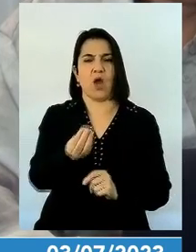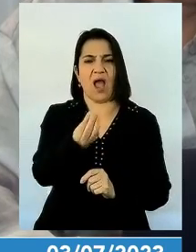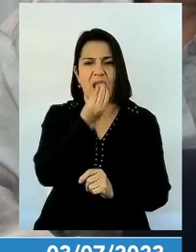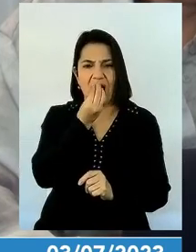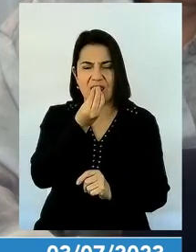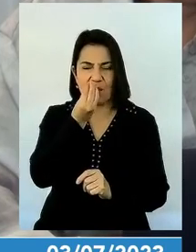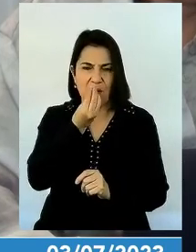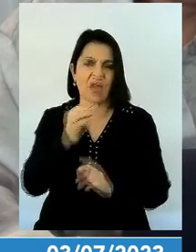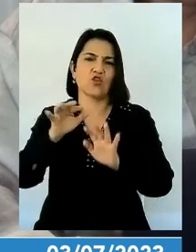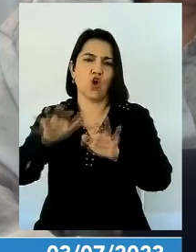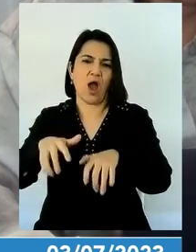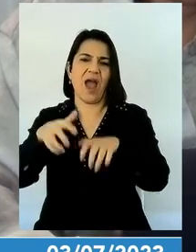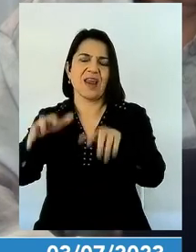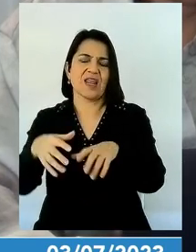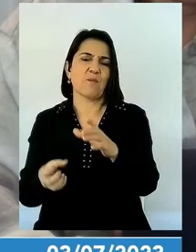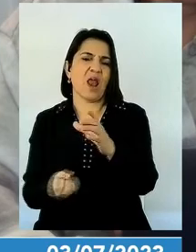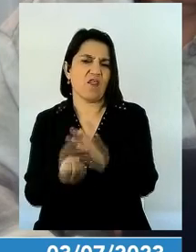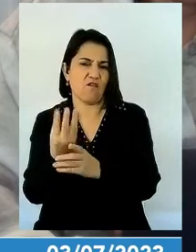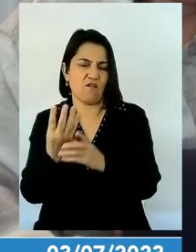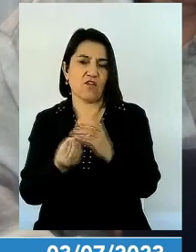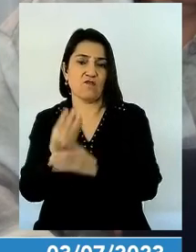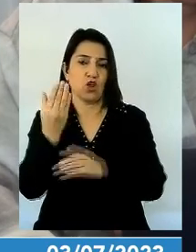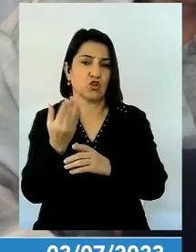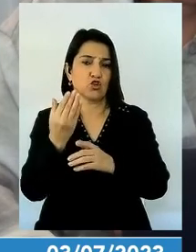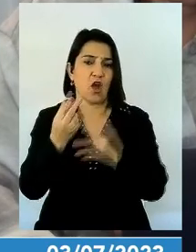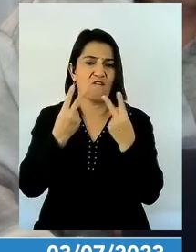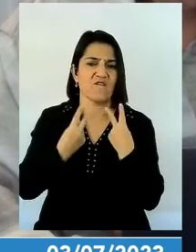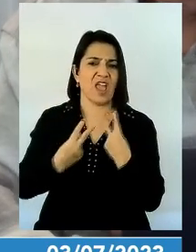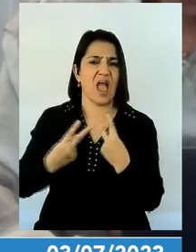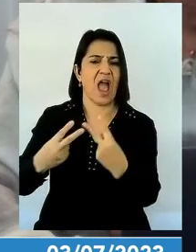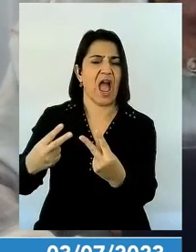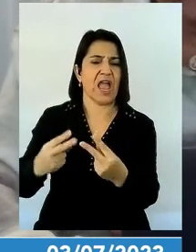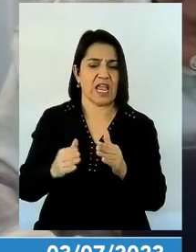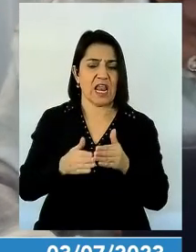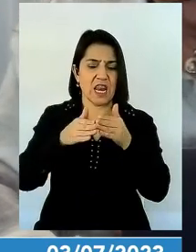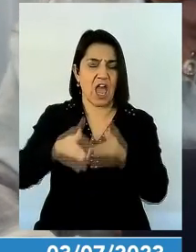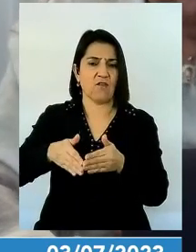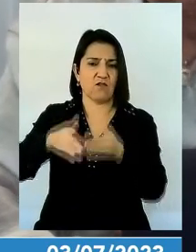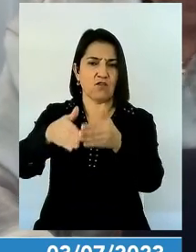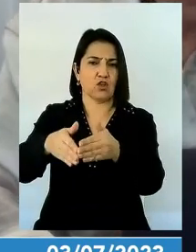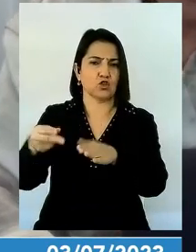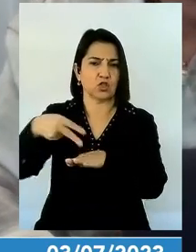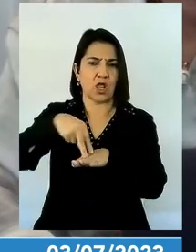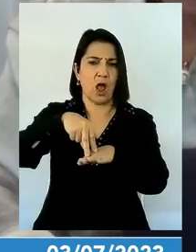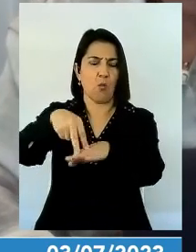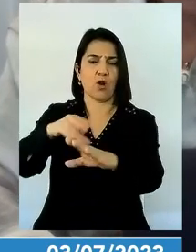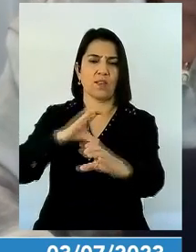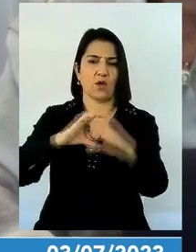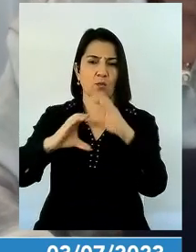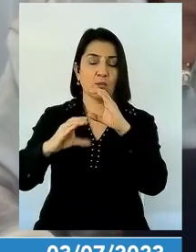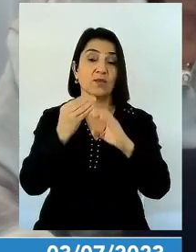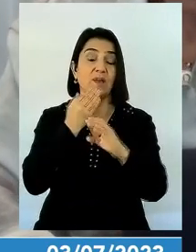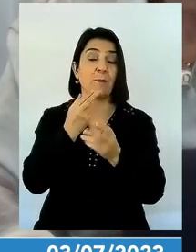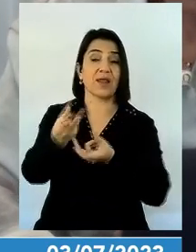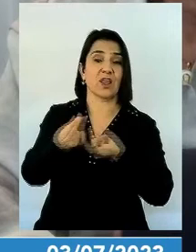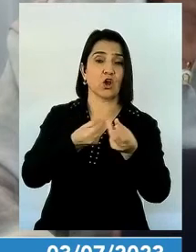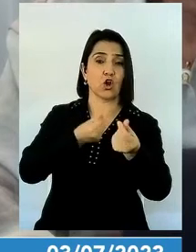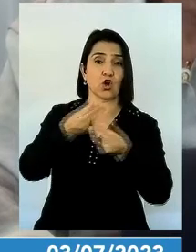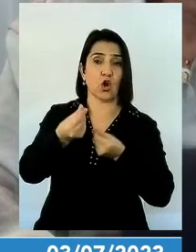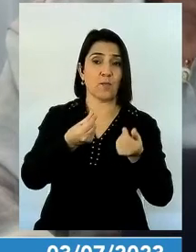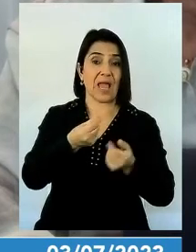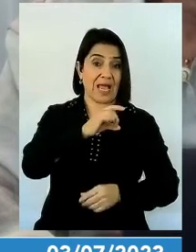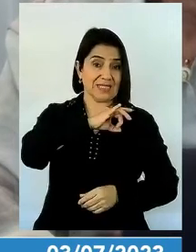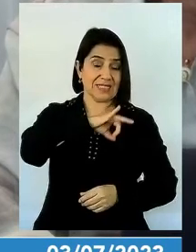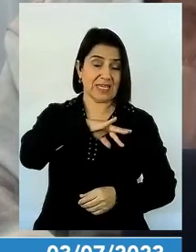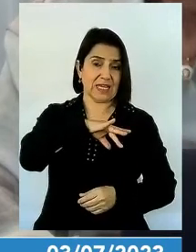viajes, navegación, transporte y comunicación. También para las relaciones económicas, ya sean nacionales e internacionales, regulación del clima